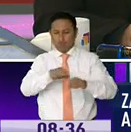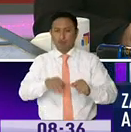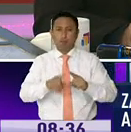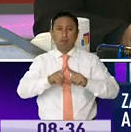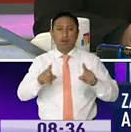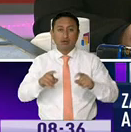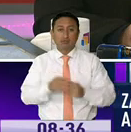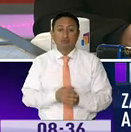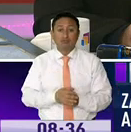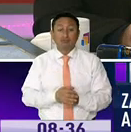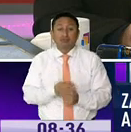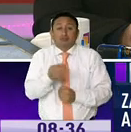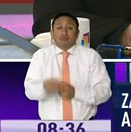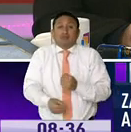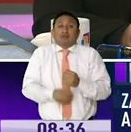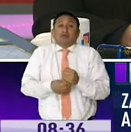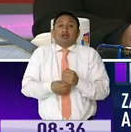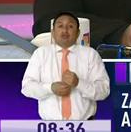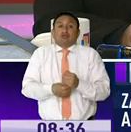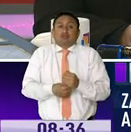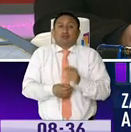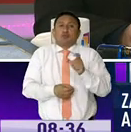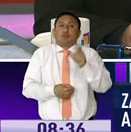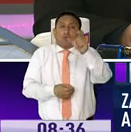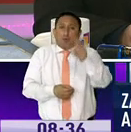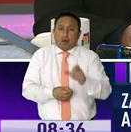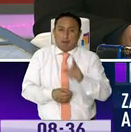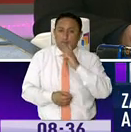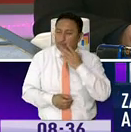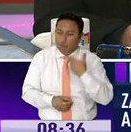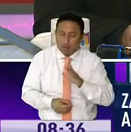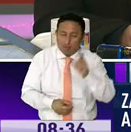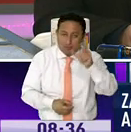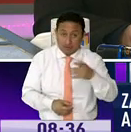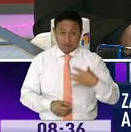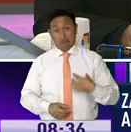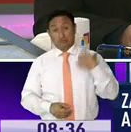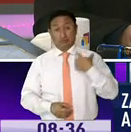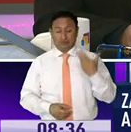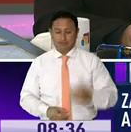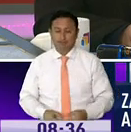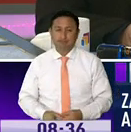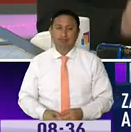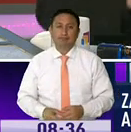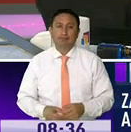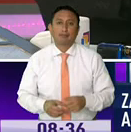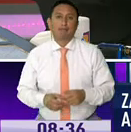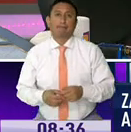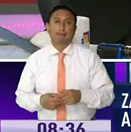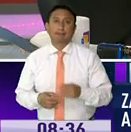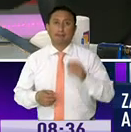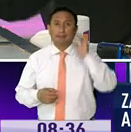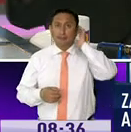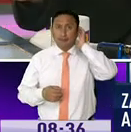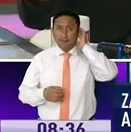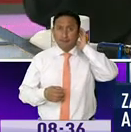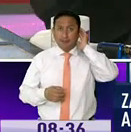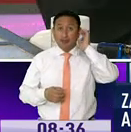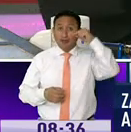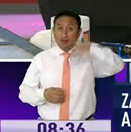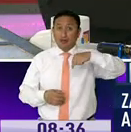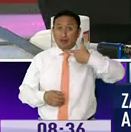pero también, ¿cómo son los protocolos cuando una persona? Porque hay mucha queja de que hay mucha demora